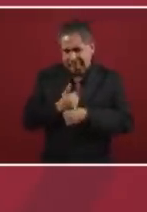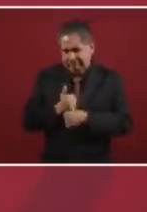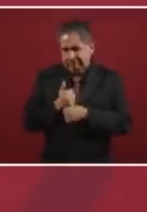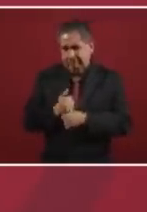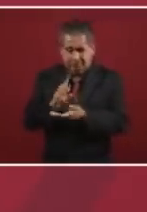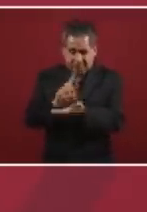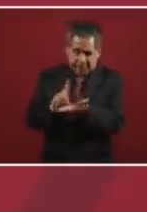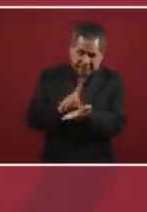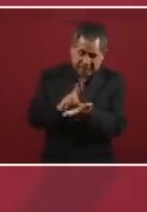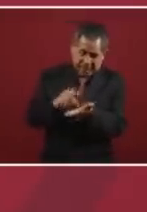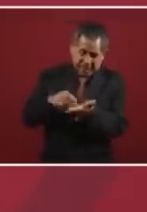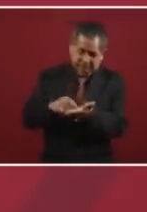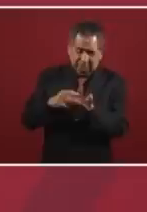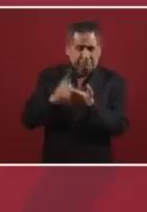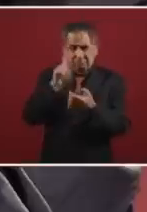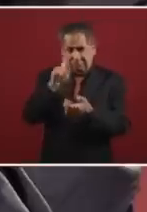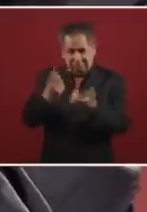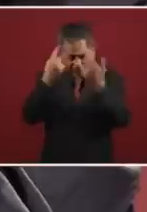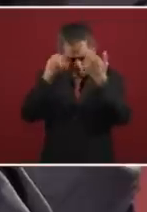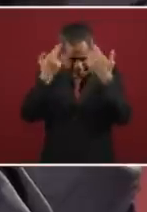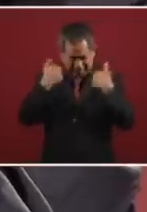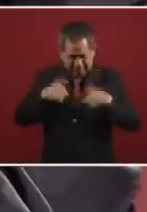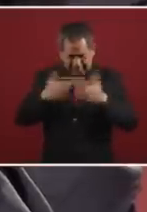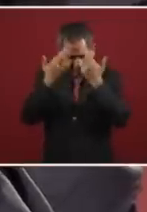llegan a destruir